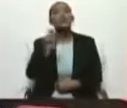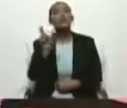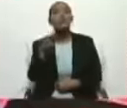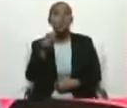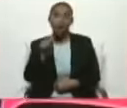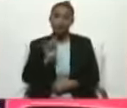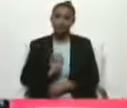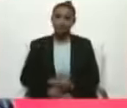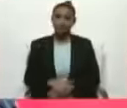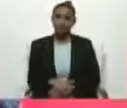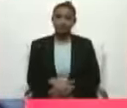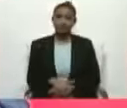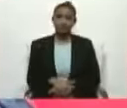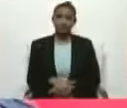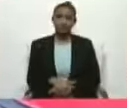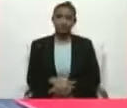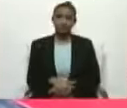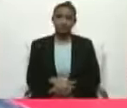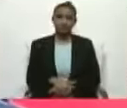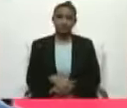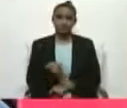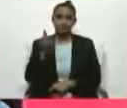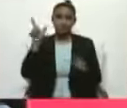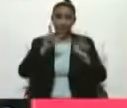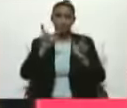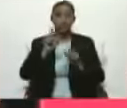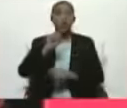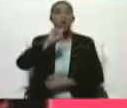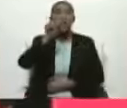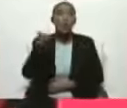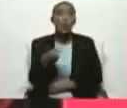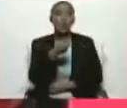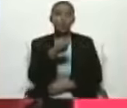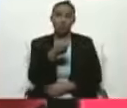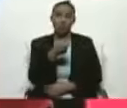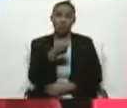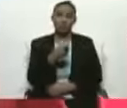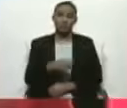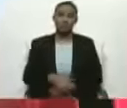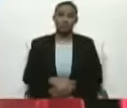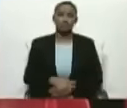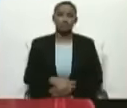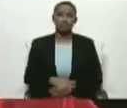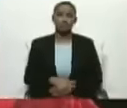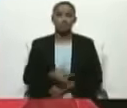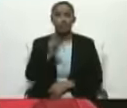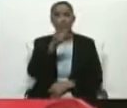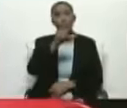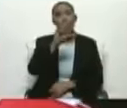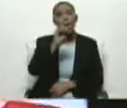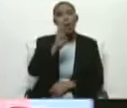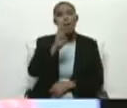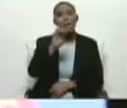que daba, como él dijo, que daba empleo. Especulaba, pero daba empleo.